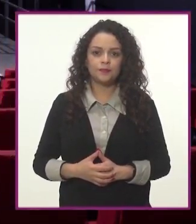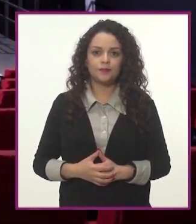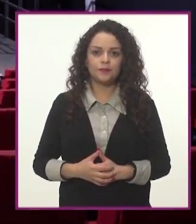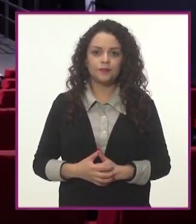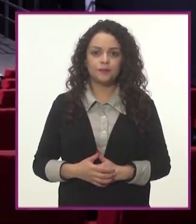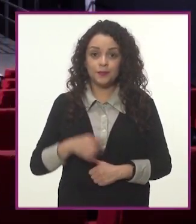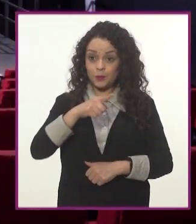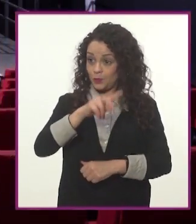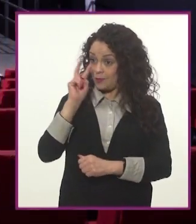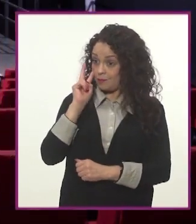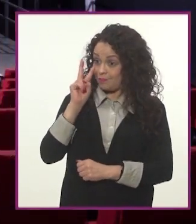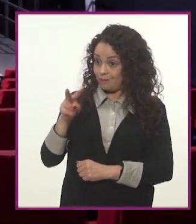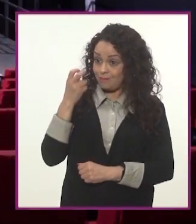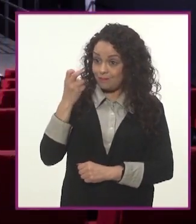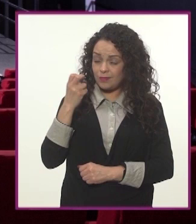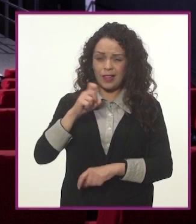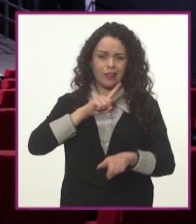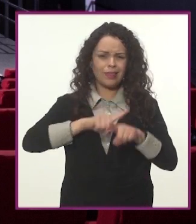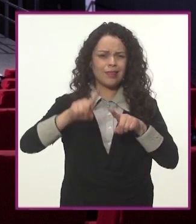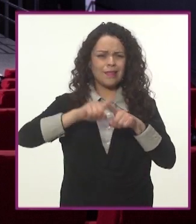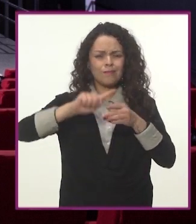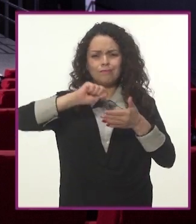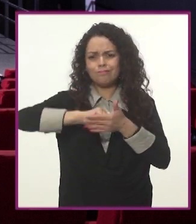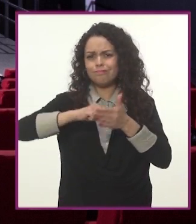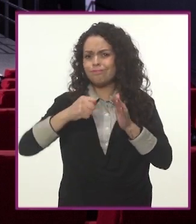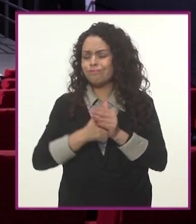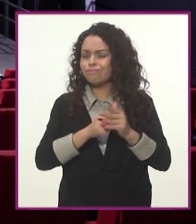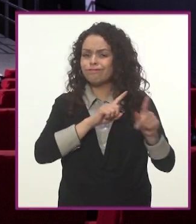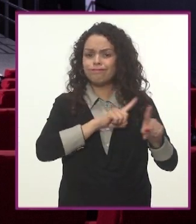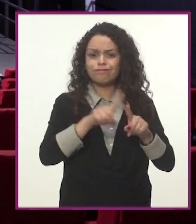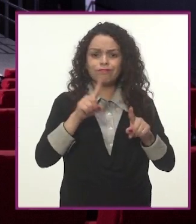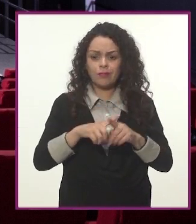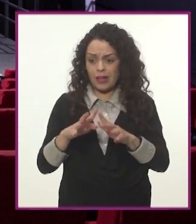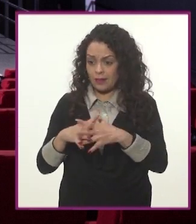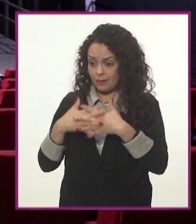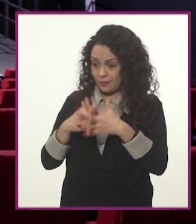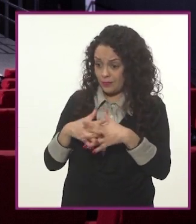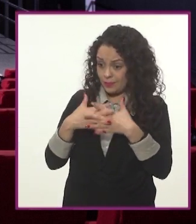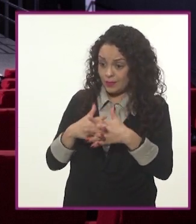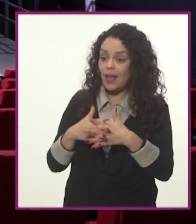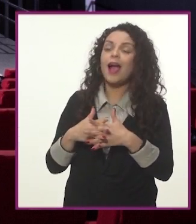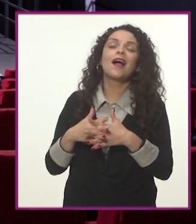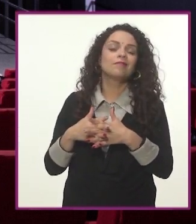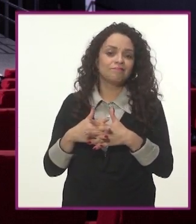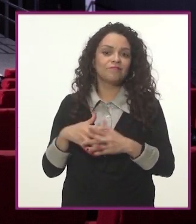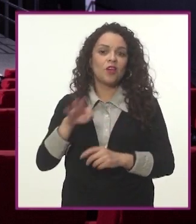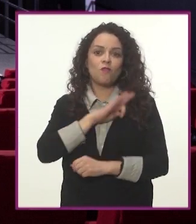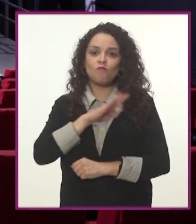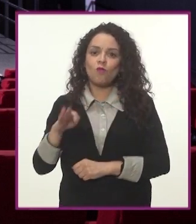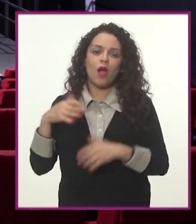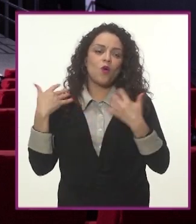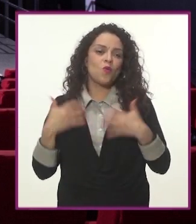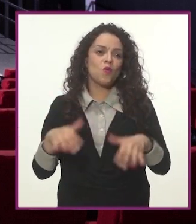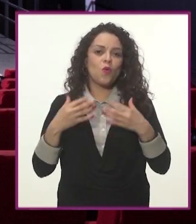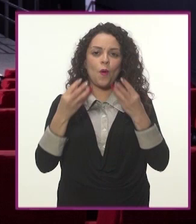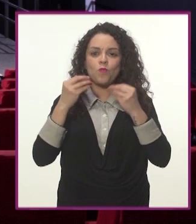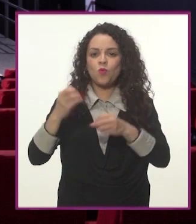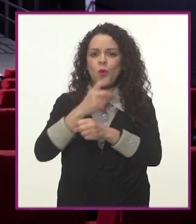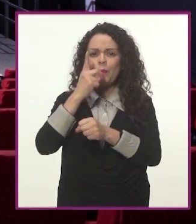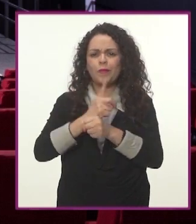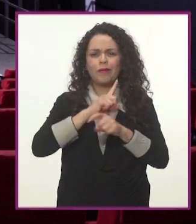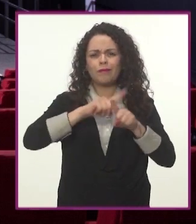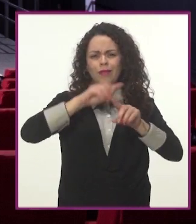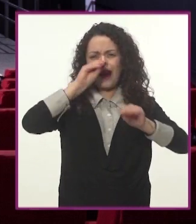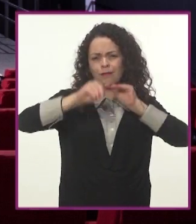Como pueden ver, son muchas técnicas y cuando se mezclan o combinan, las posibilidades son infinitas. Conforme se van